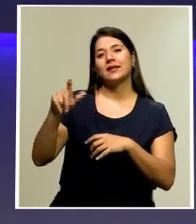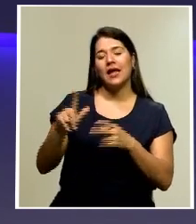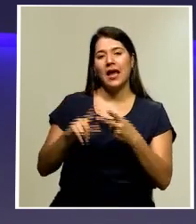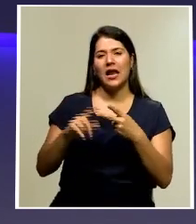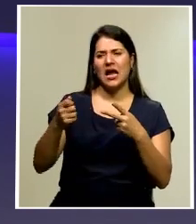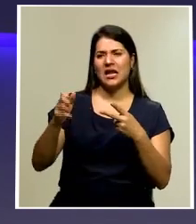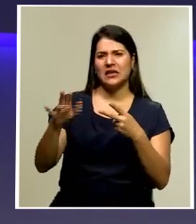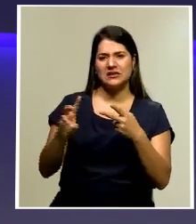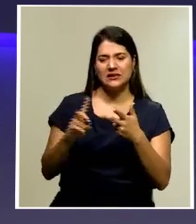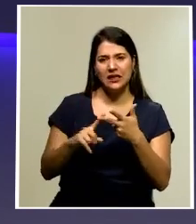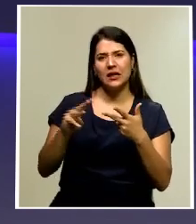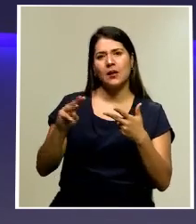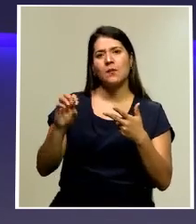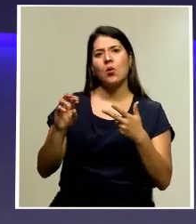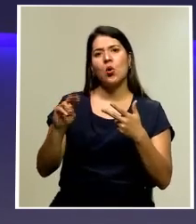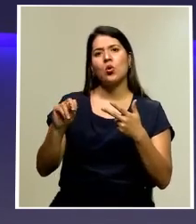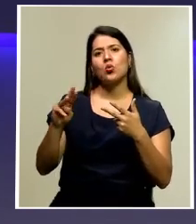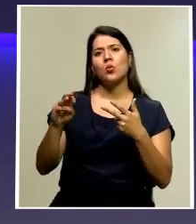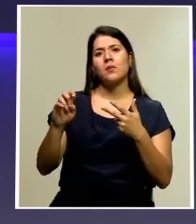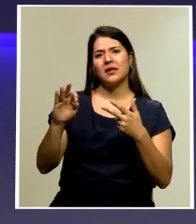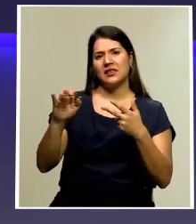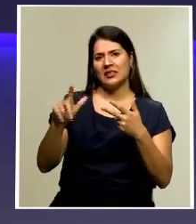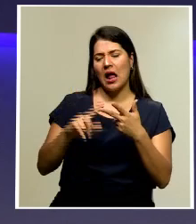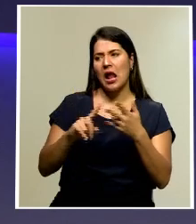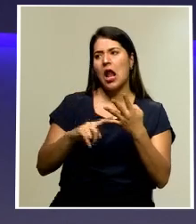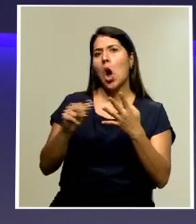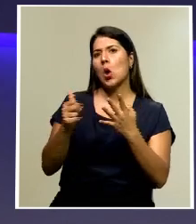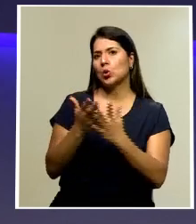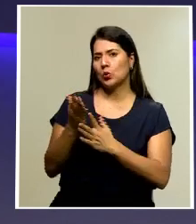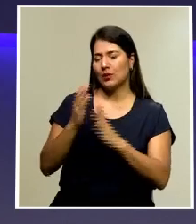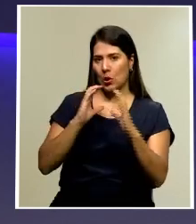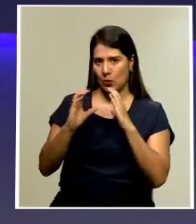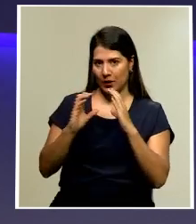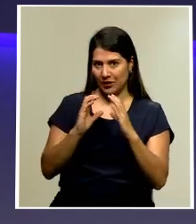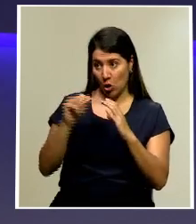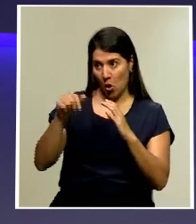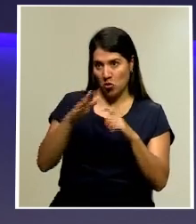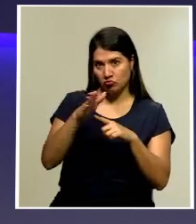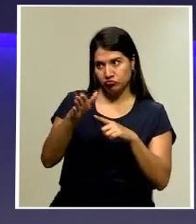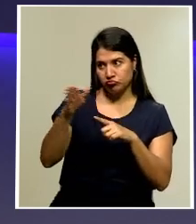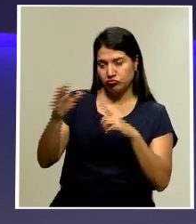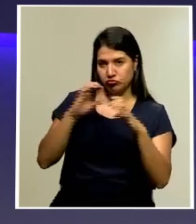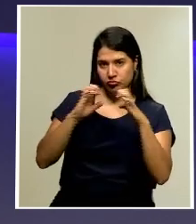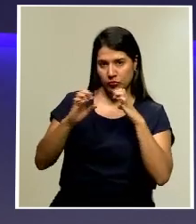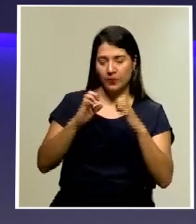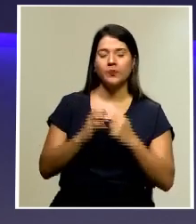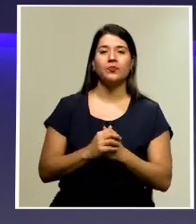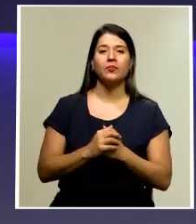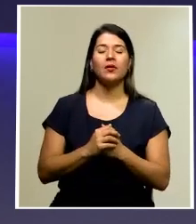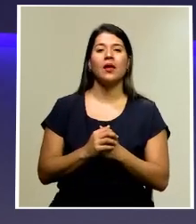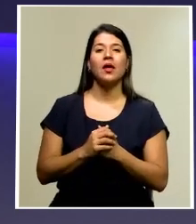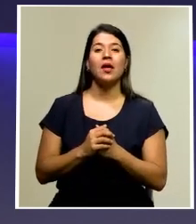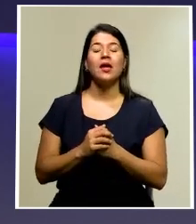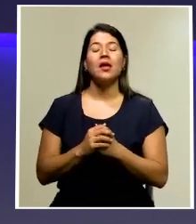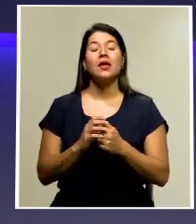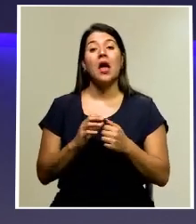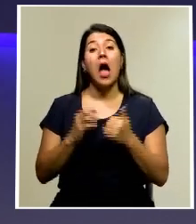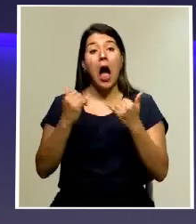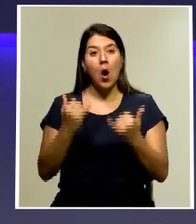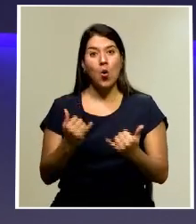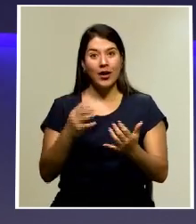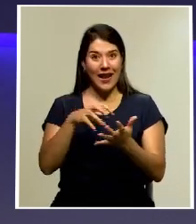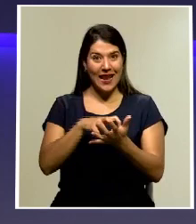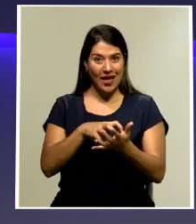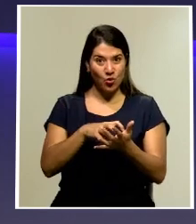otros medios. Una parte de la incógnita sobre la oferta electoral del 2022